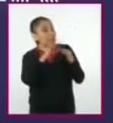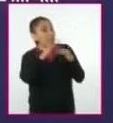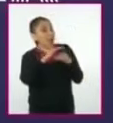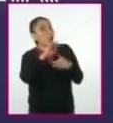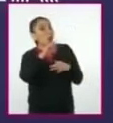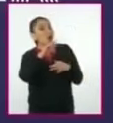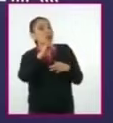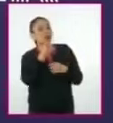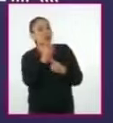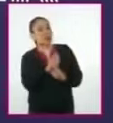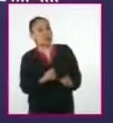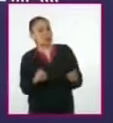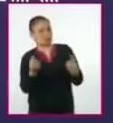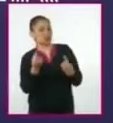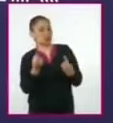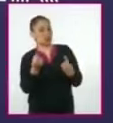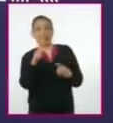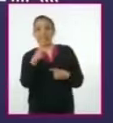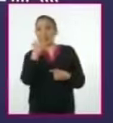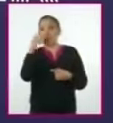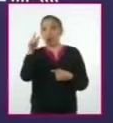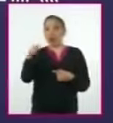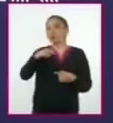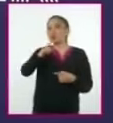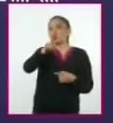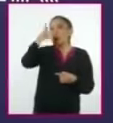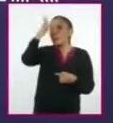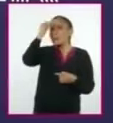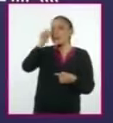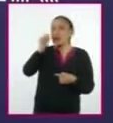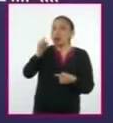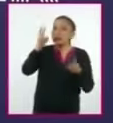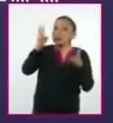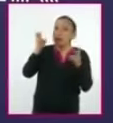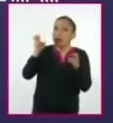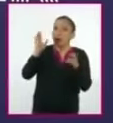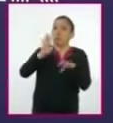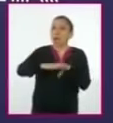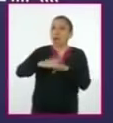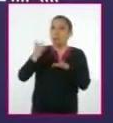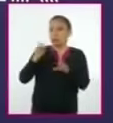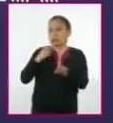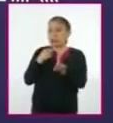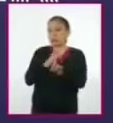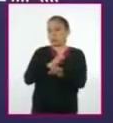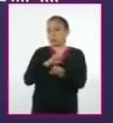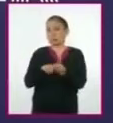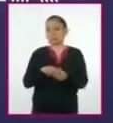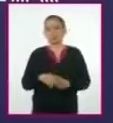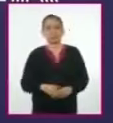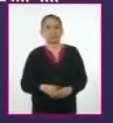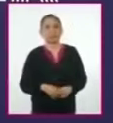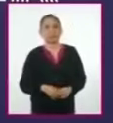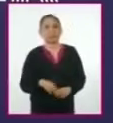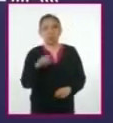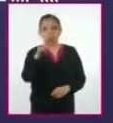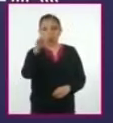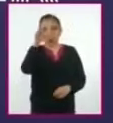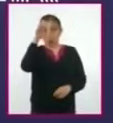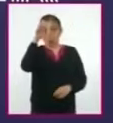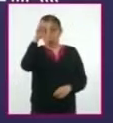cuentos infantiles y en la escuela aprendiste sobre temas más específicos. Recuerda